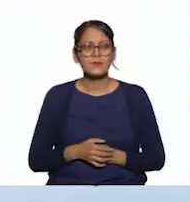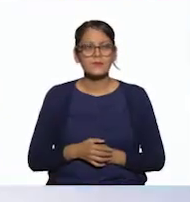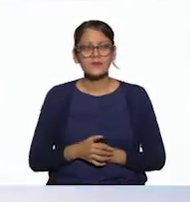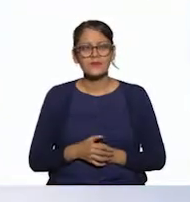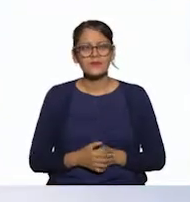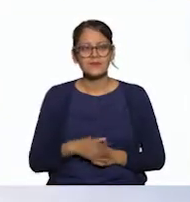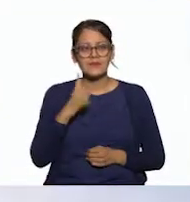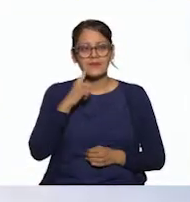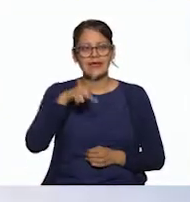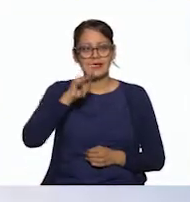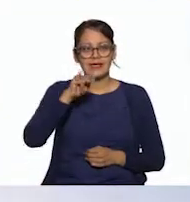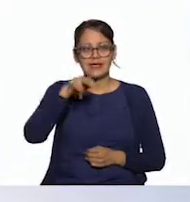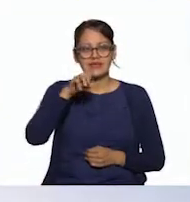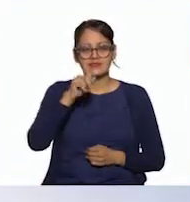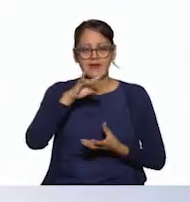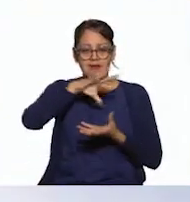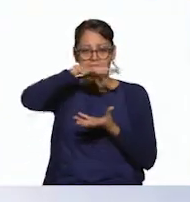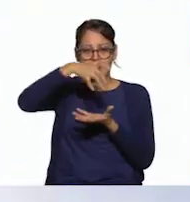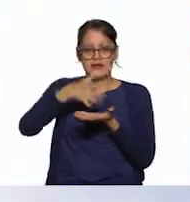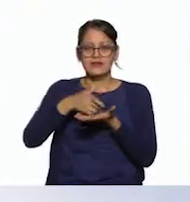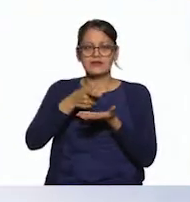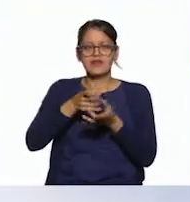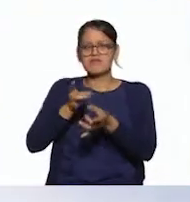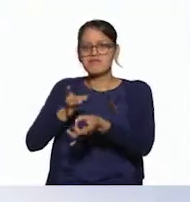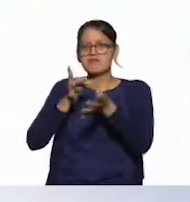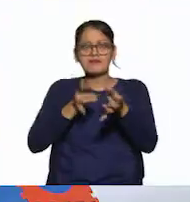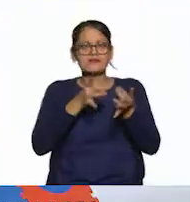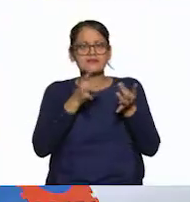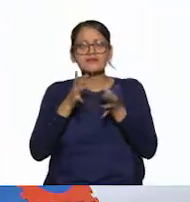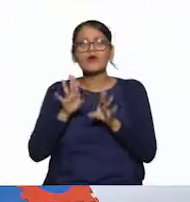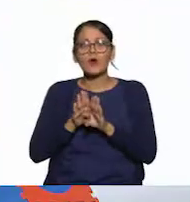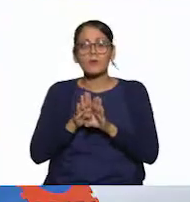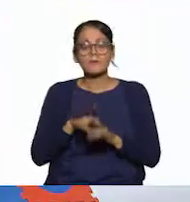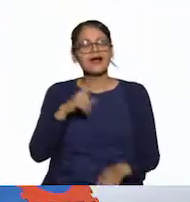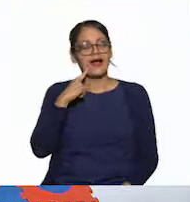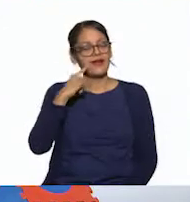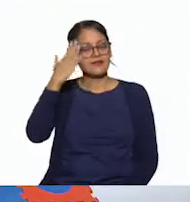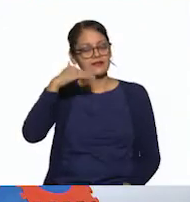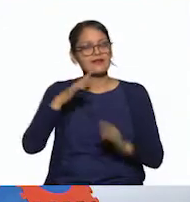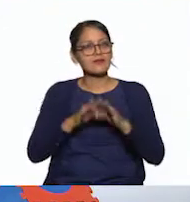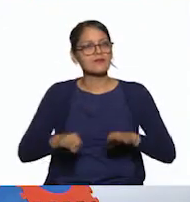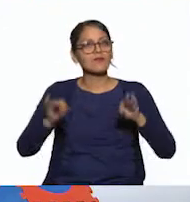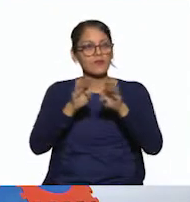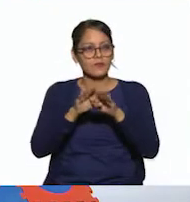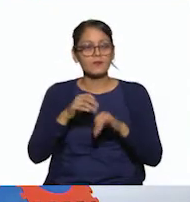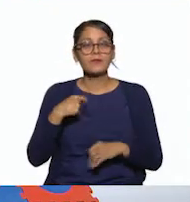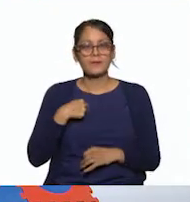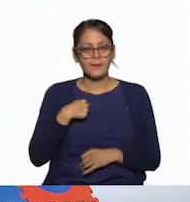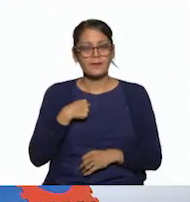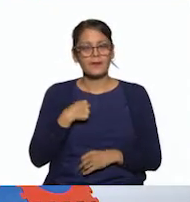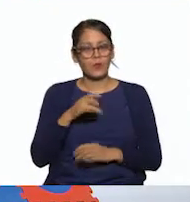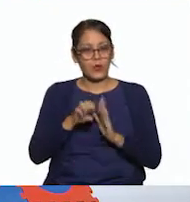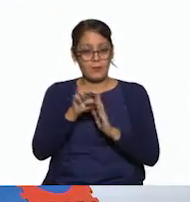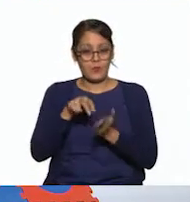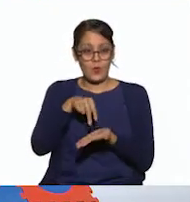con la quinesfera? Con la quinesfera. Uh-huh. ¿Ya la recordaron? Creo que es importante siempre tomar en cuenta que es a partir de donde uno está enfrente, viendo hacia el